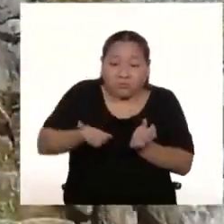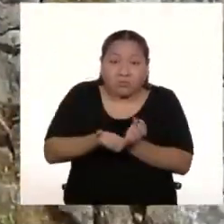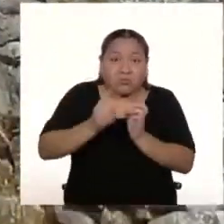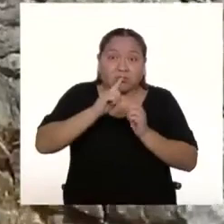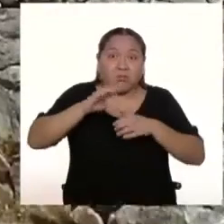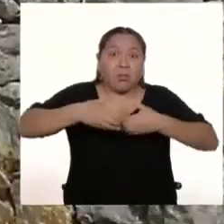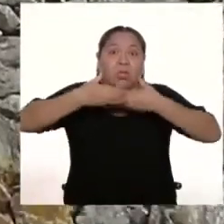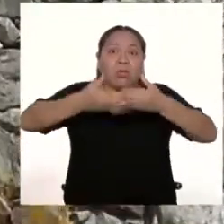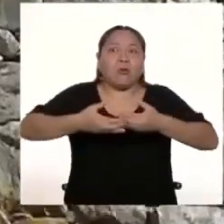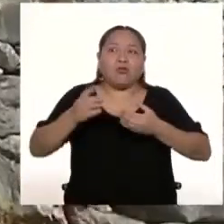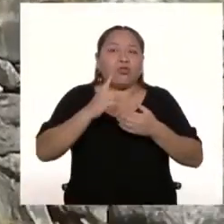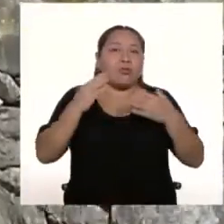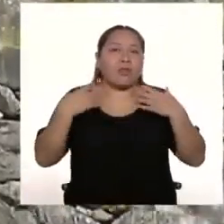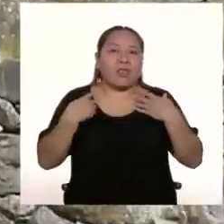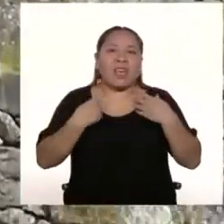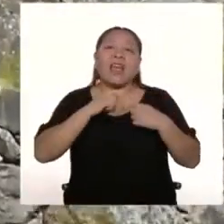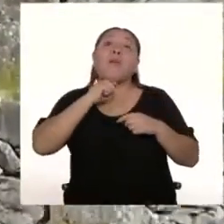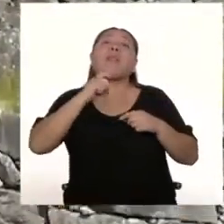Sin tener herramientas de hierro.